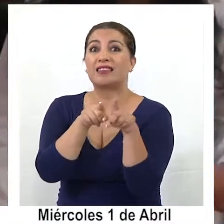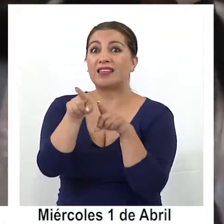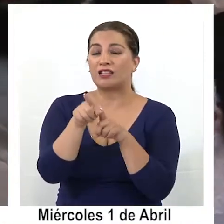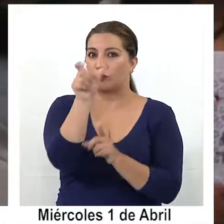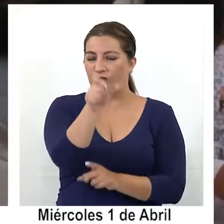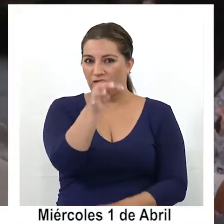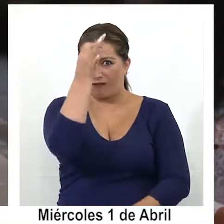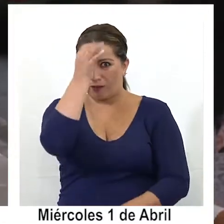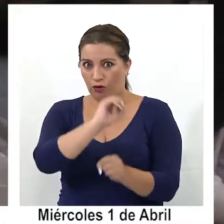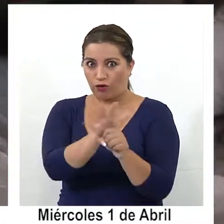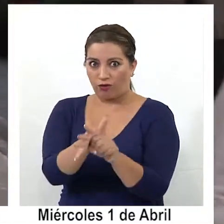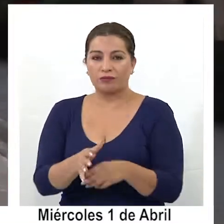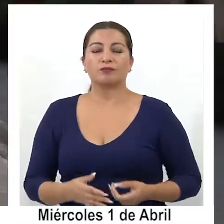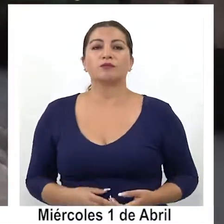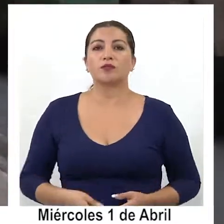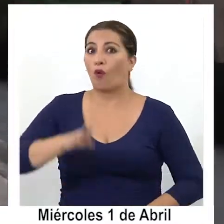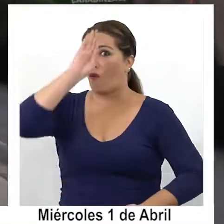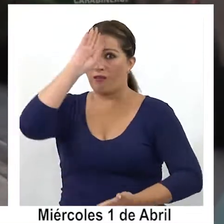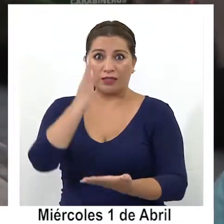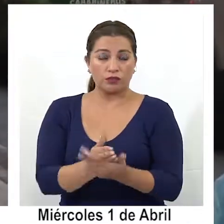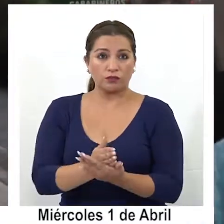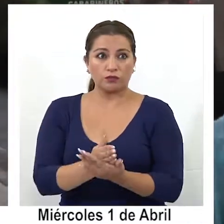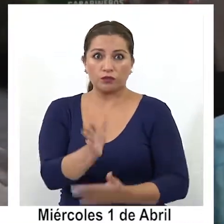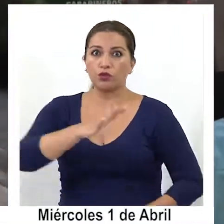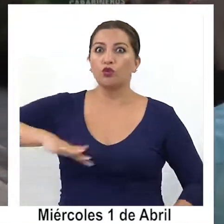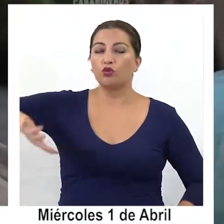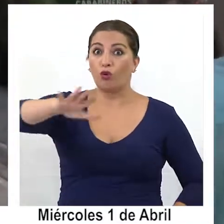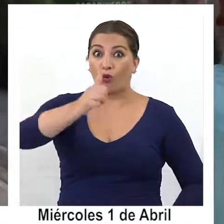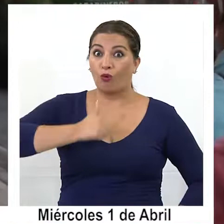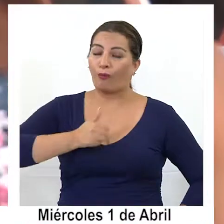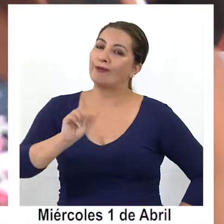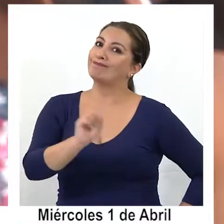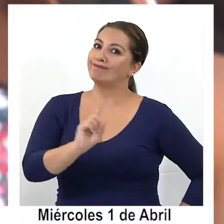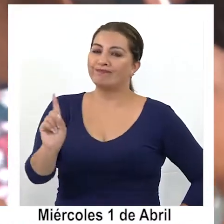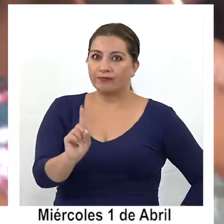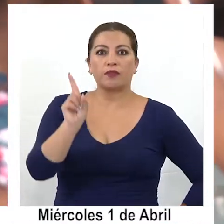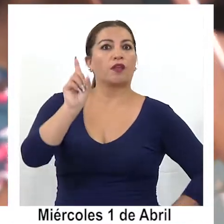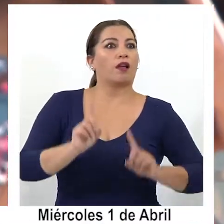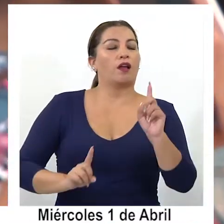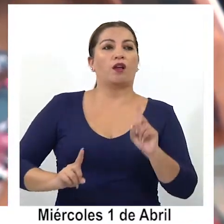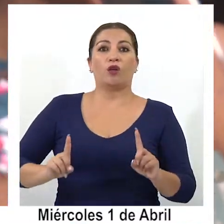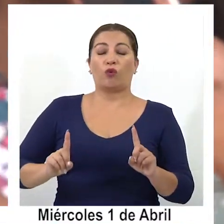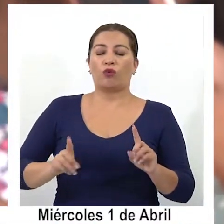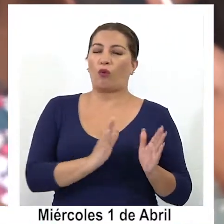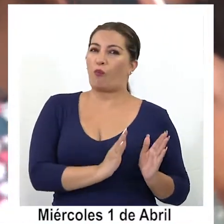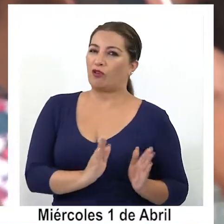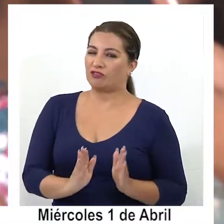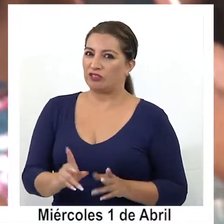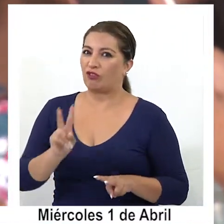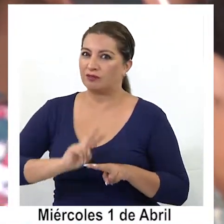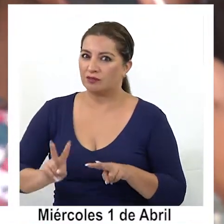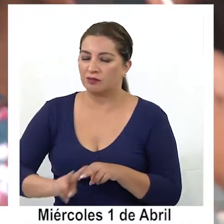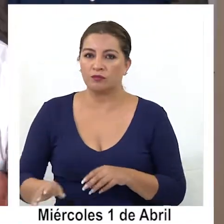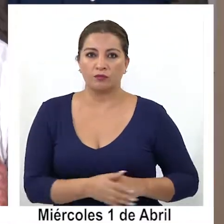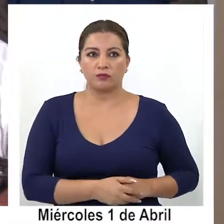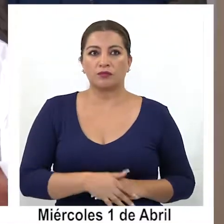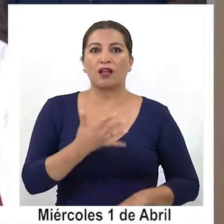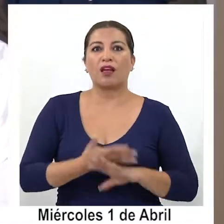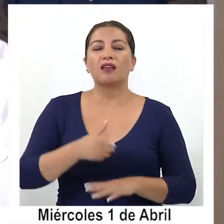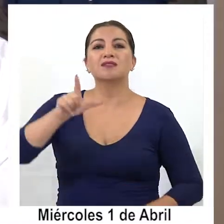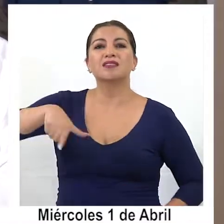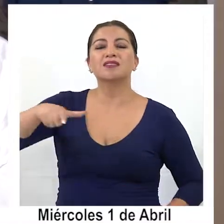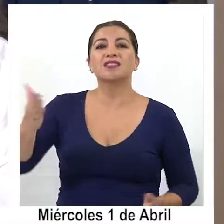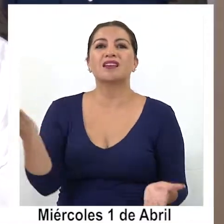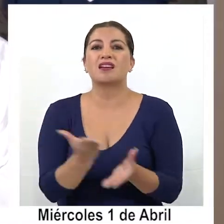contagiados. Una obligación que no todos cumplen y contra los cuales se han abierto procesos. Tenemos 17